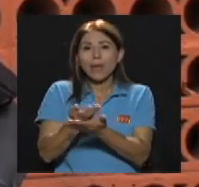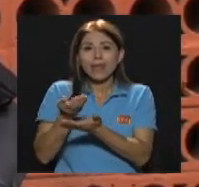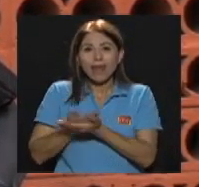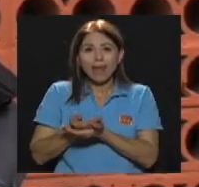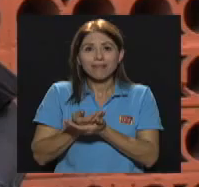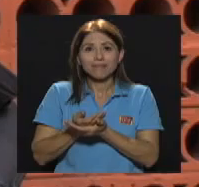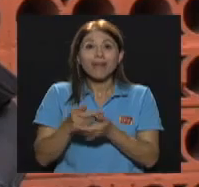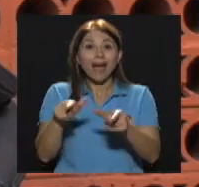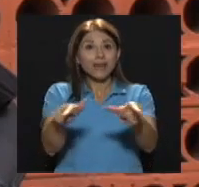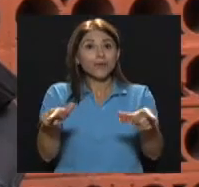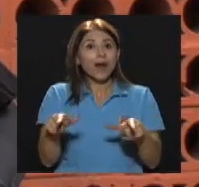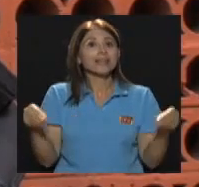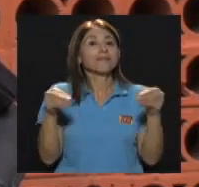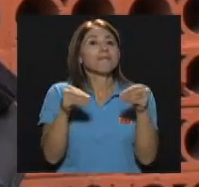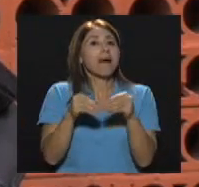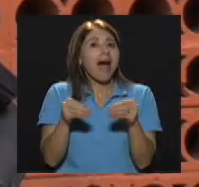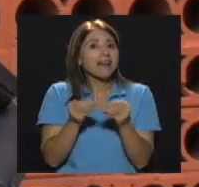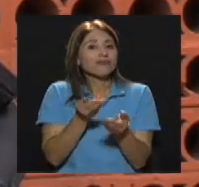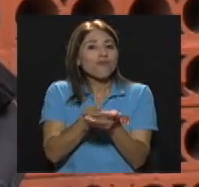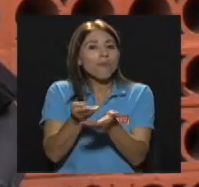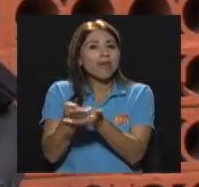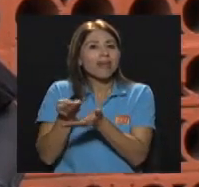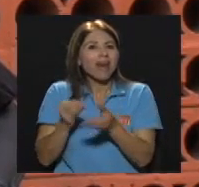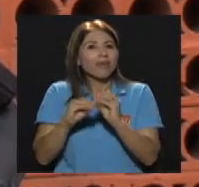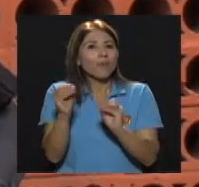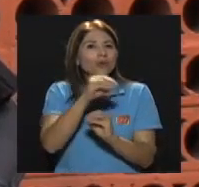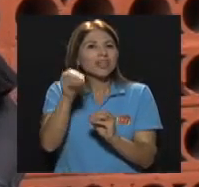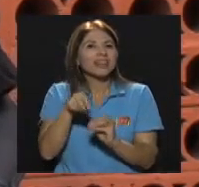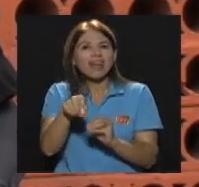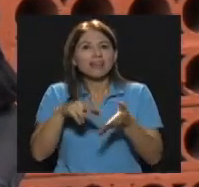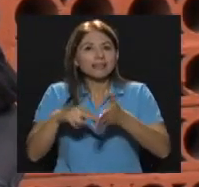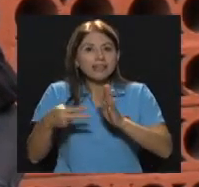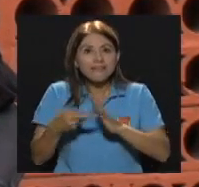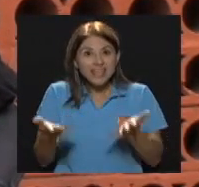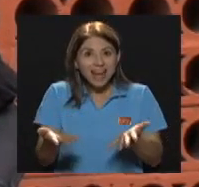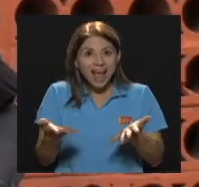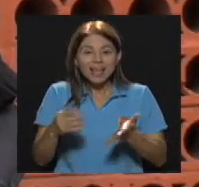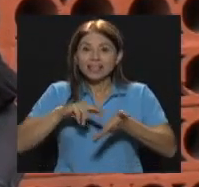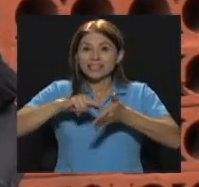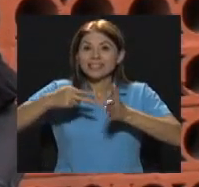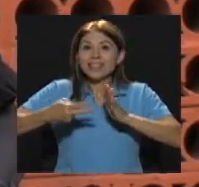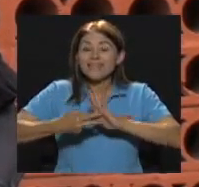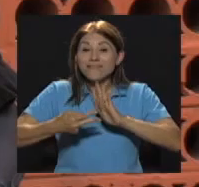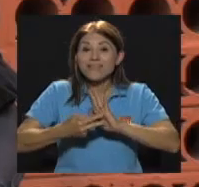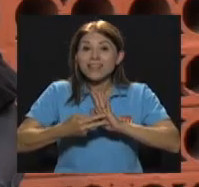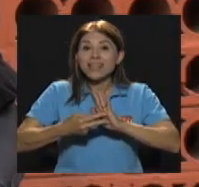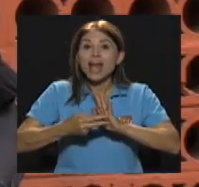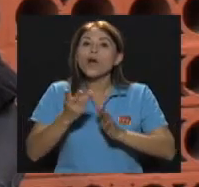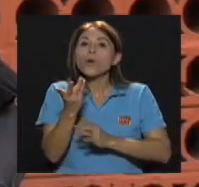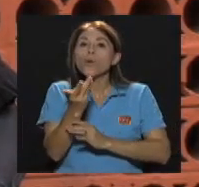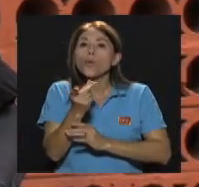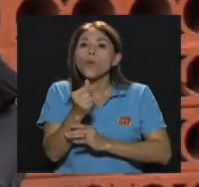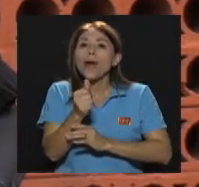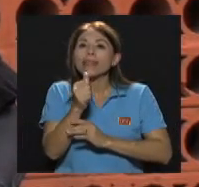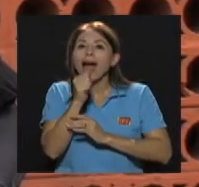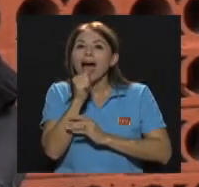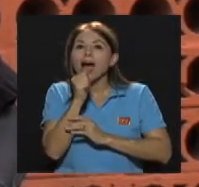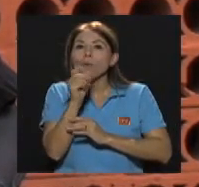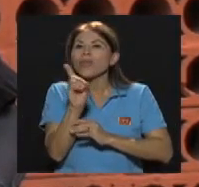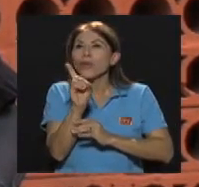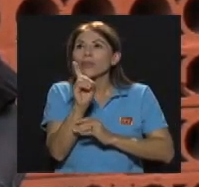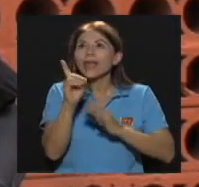alta el porcentaje de humedad. ¿Qué significa un porcentaje de humedad? Es la cantidad de agua que hay en un volumen de aire.